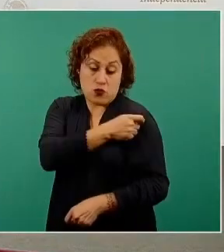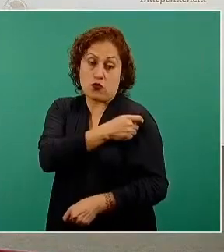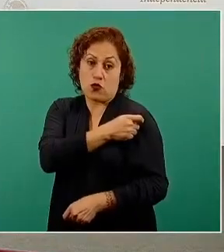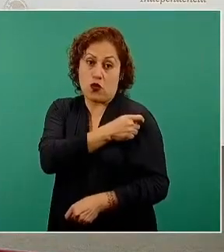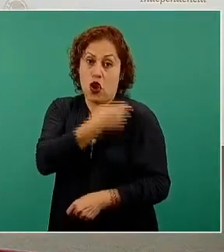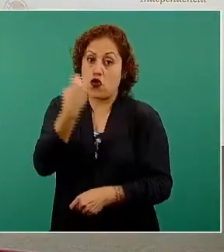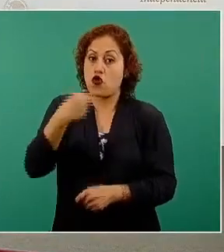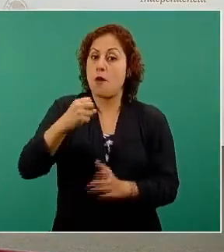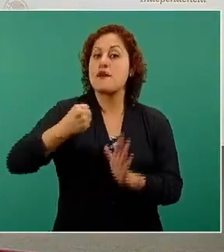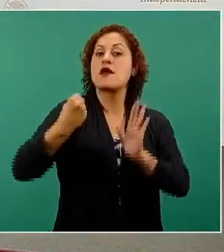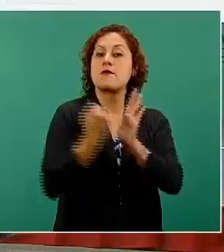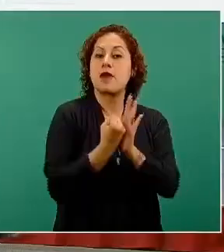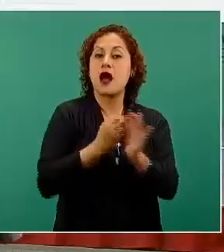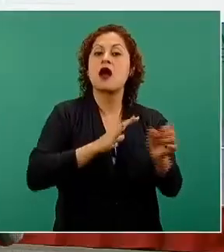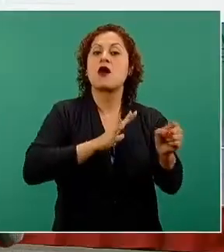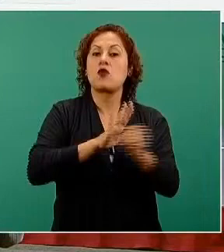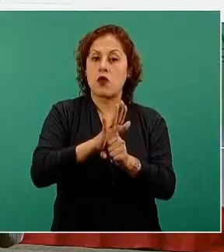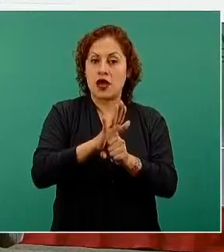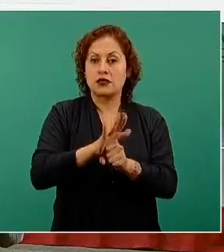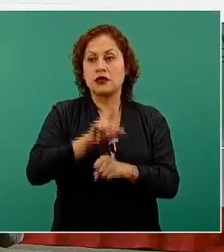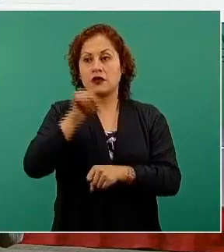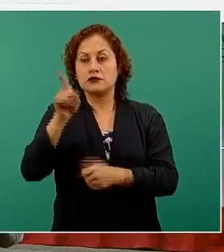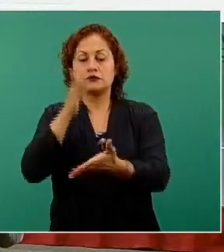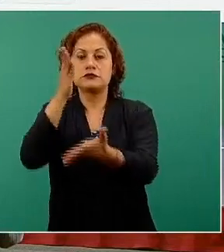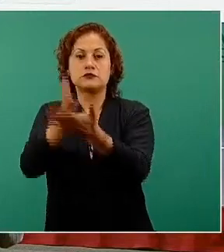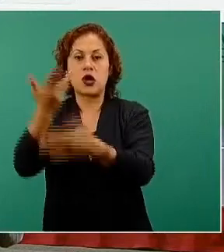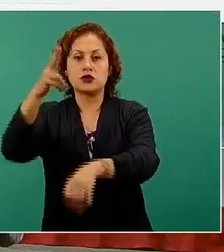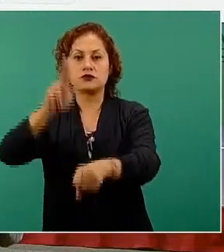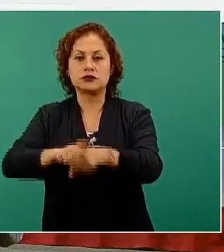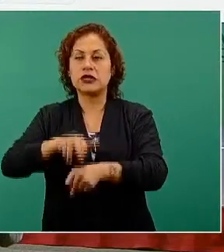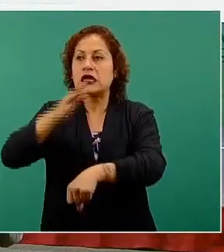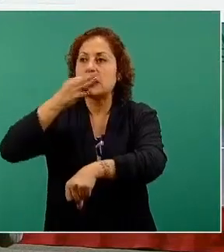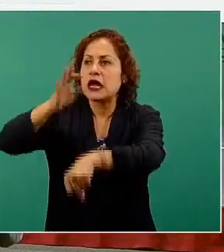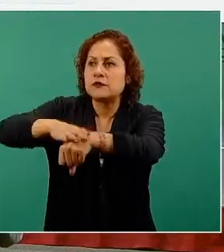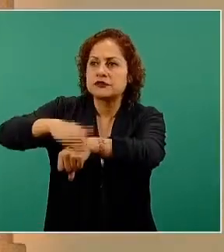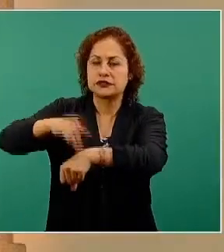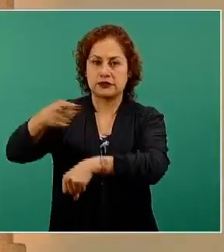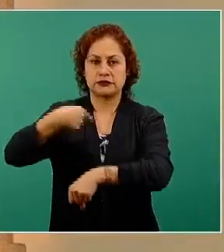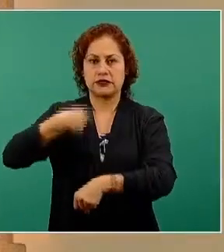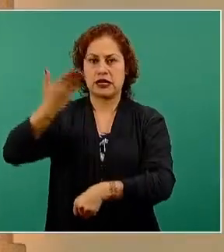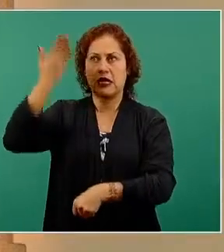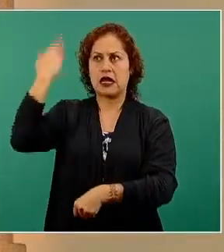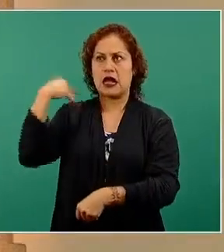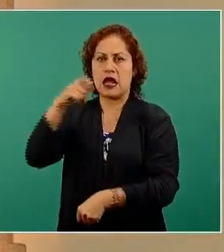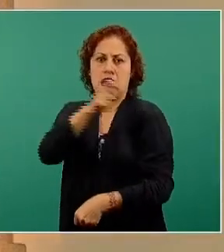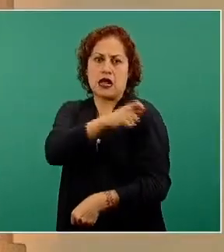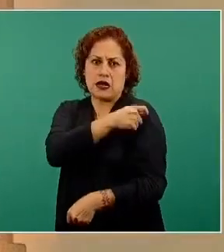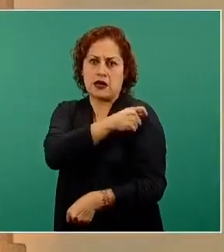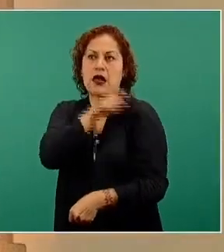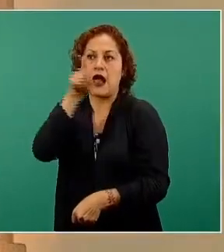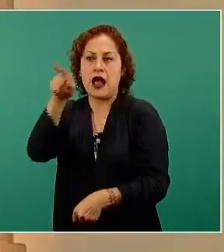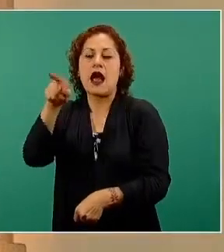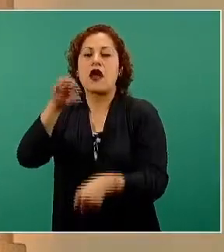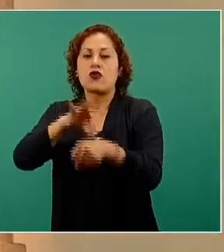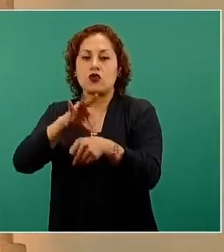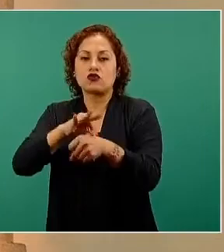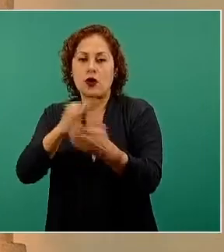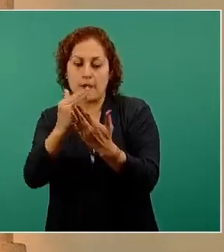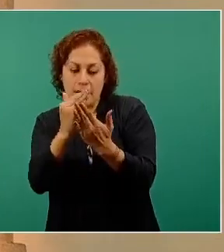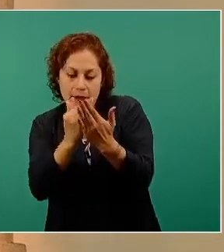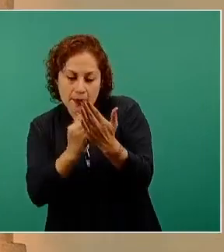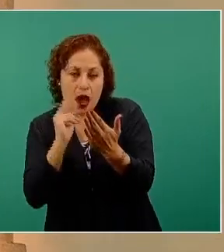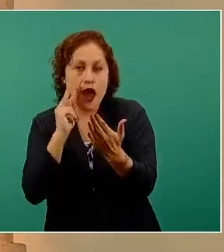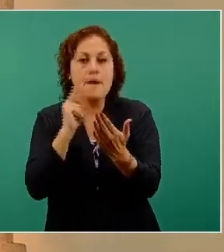nosotros tenemos los registros nominales y podemos hacer el rastreo para ver exactamente dónde, qué lote, qué vacuna se puso, y eso es muy